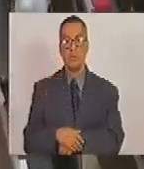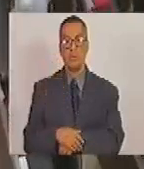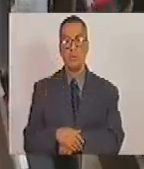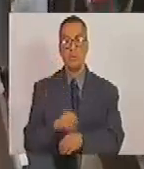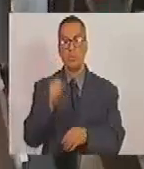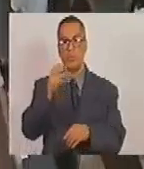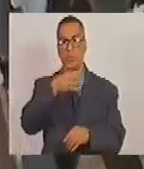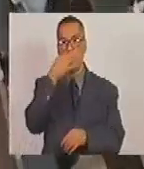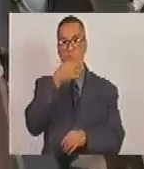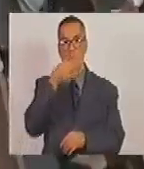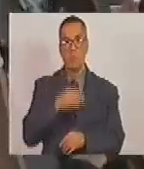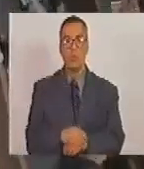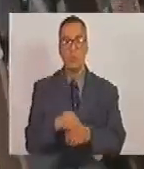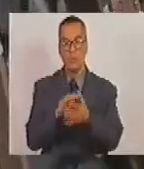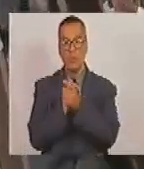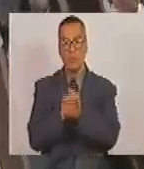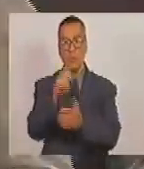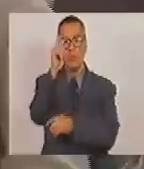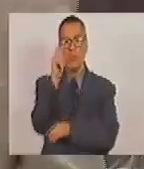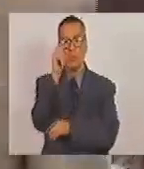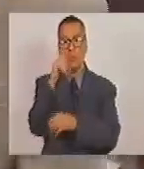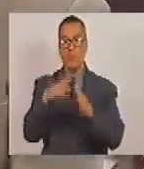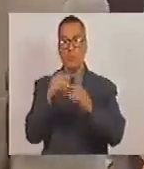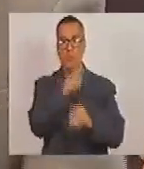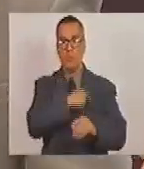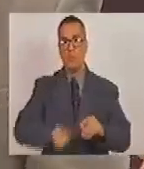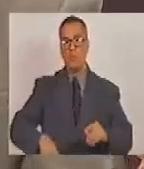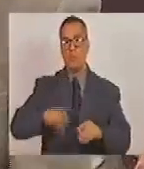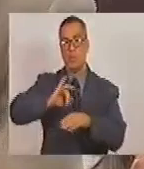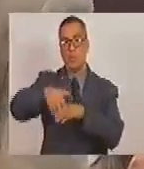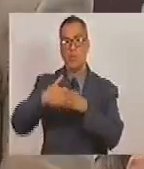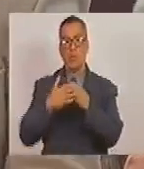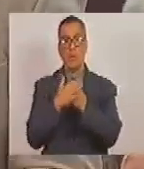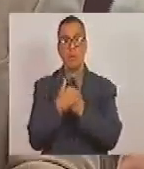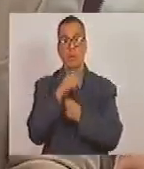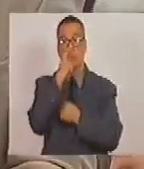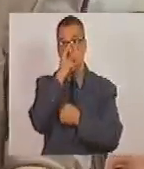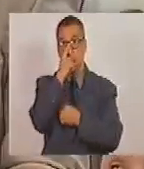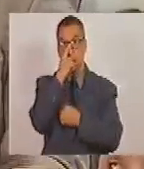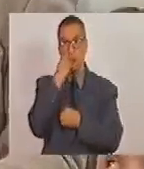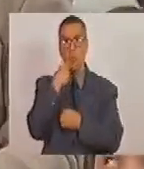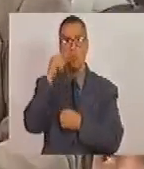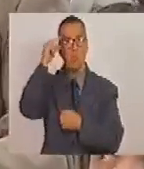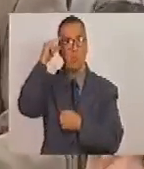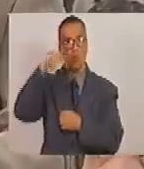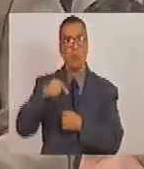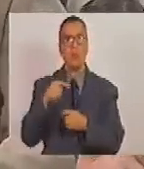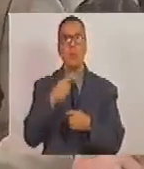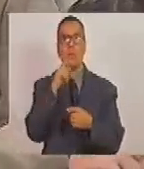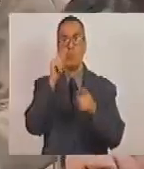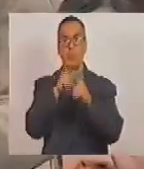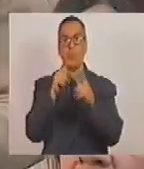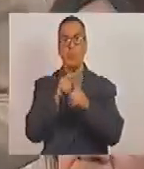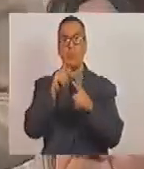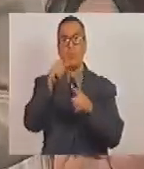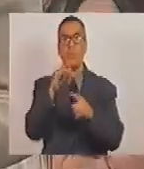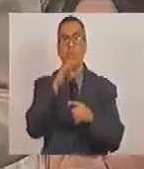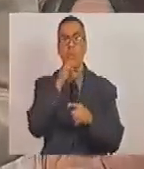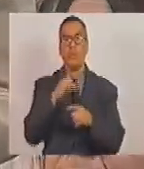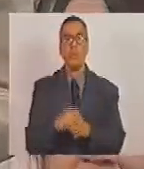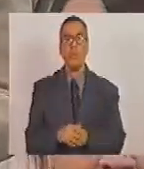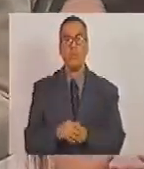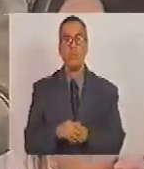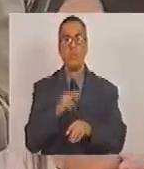Buenas tardes, colegas parlamentarios, presidente. Hoy queremos un punto de información con relación a